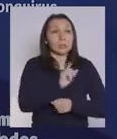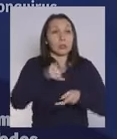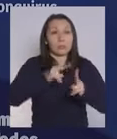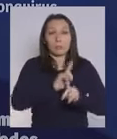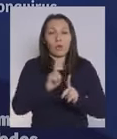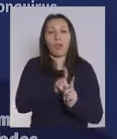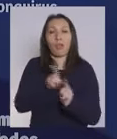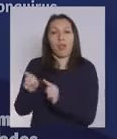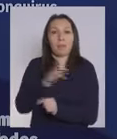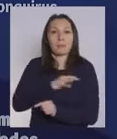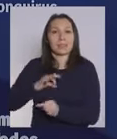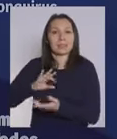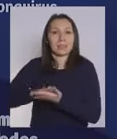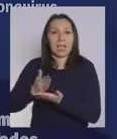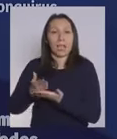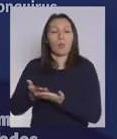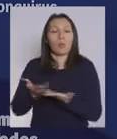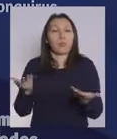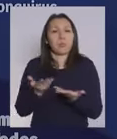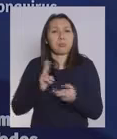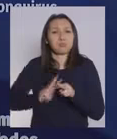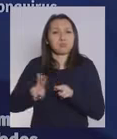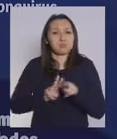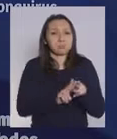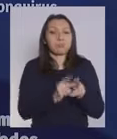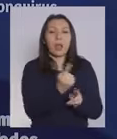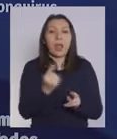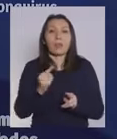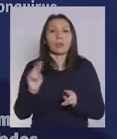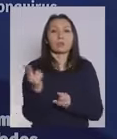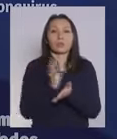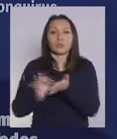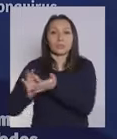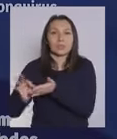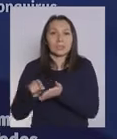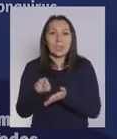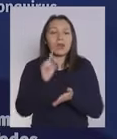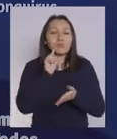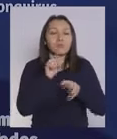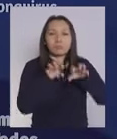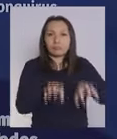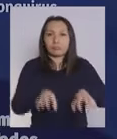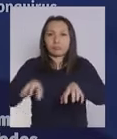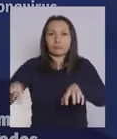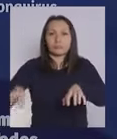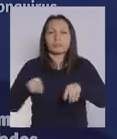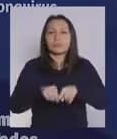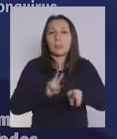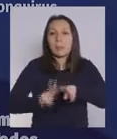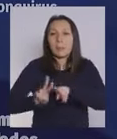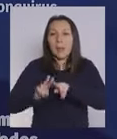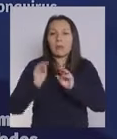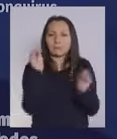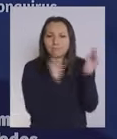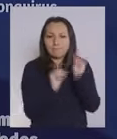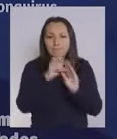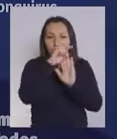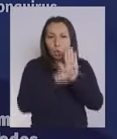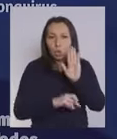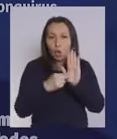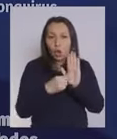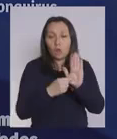Lo que hace el Ministerio de Salud, a través de sus respectivas subsecretarías, es preparar los protocolos y